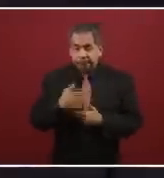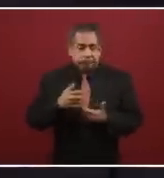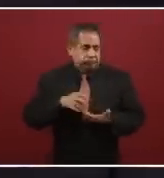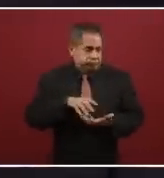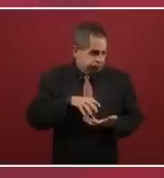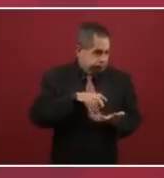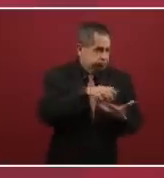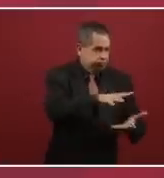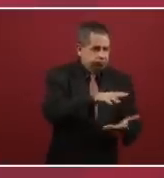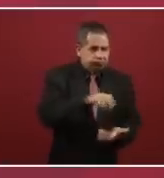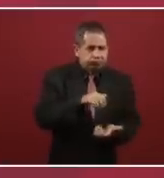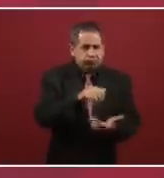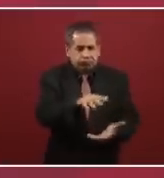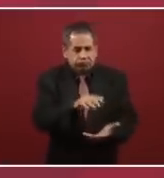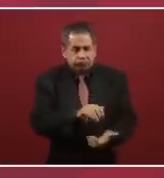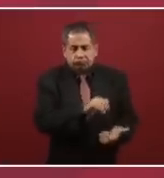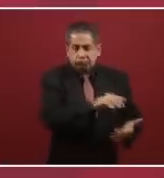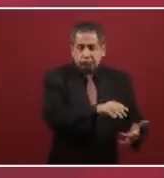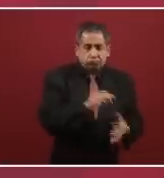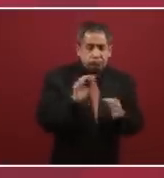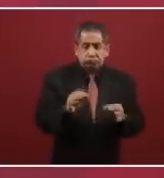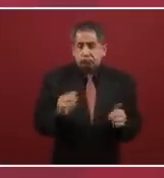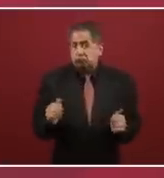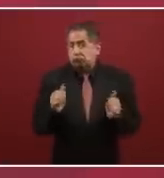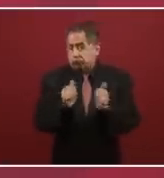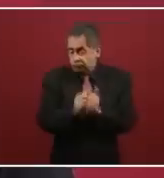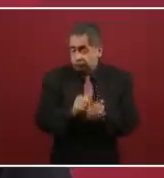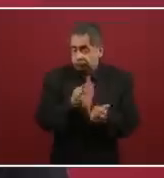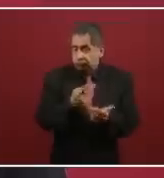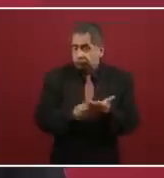entregando el fertilizante con